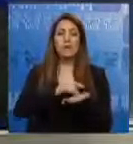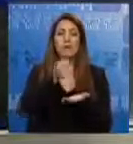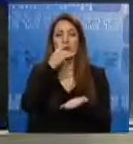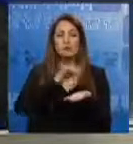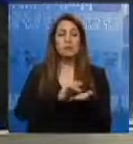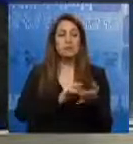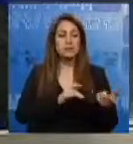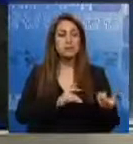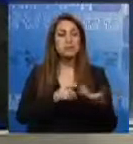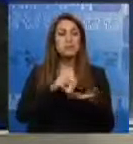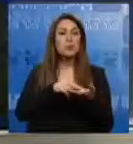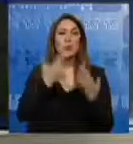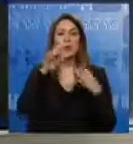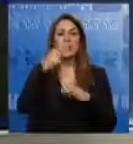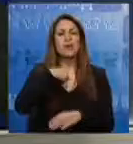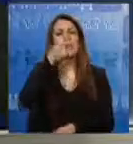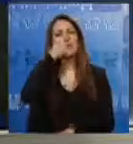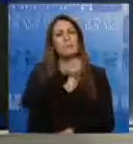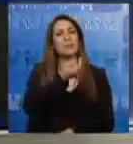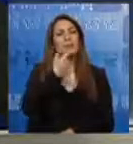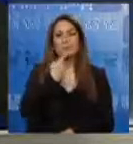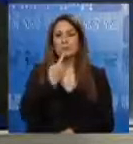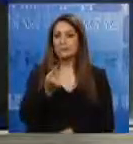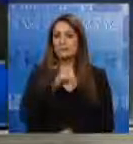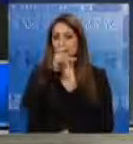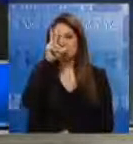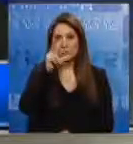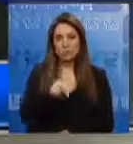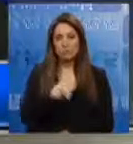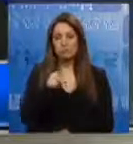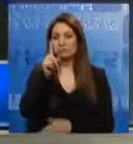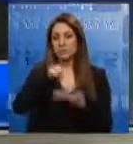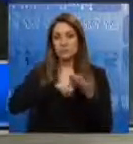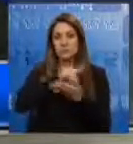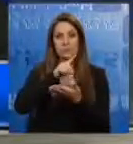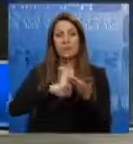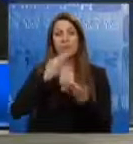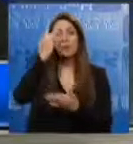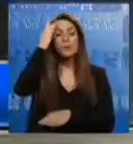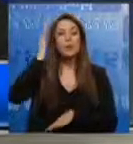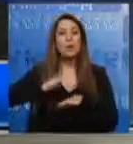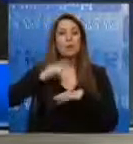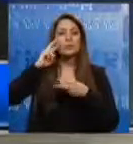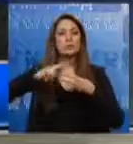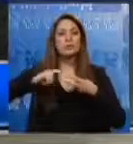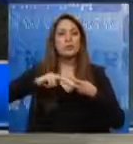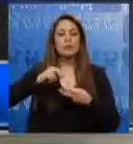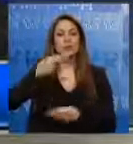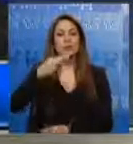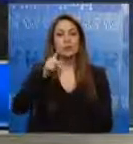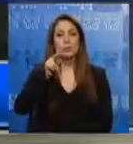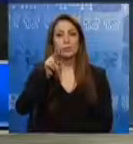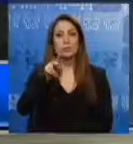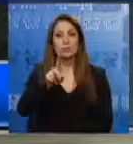acogido esta disposición ante el nuevo brote de la gripe AH1N1 en el país.